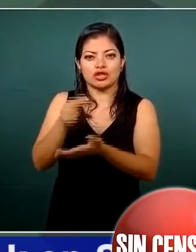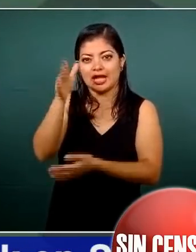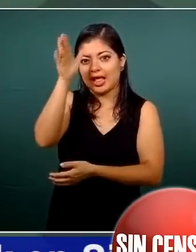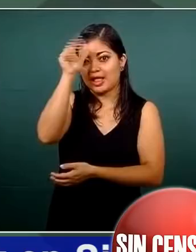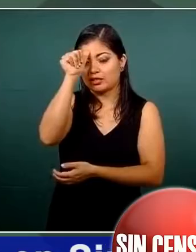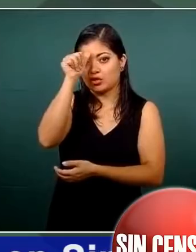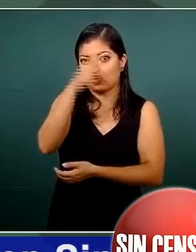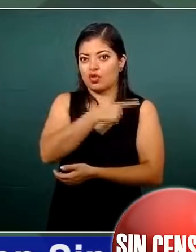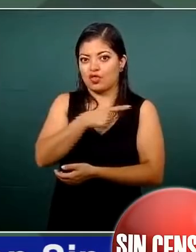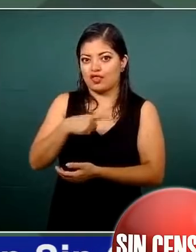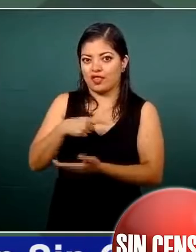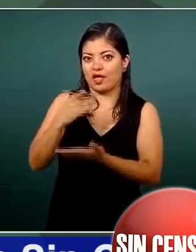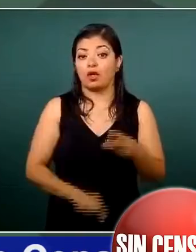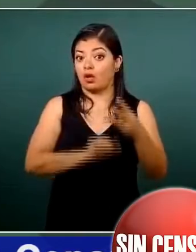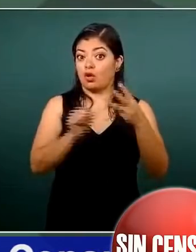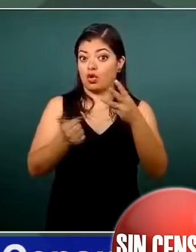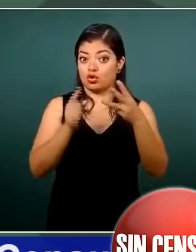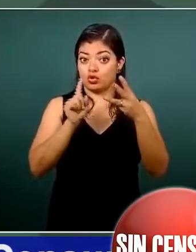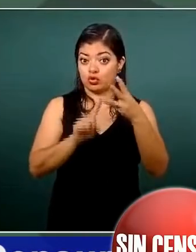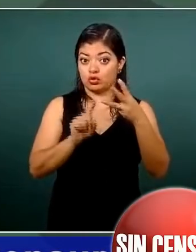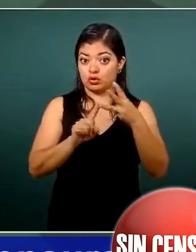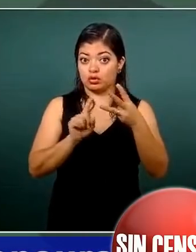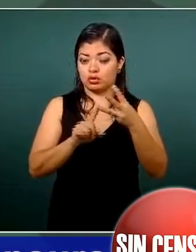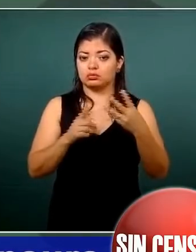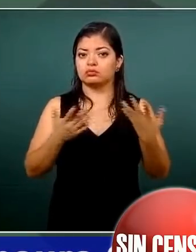La otra opción es